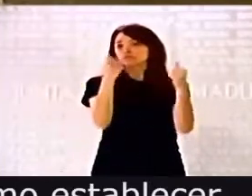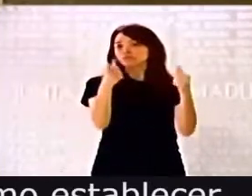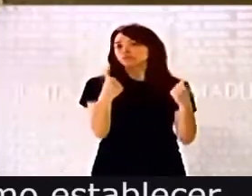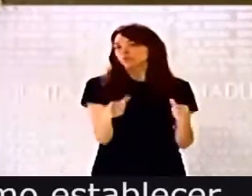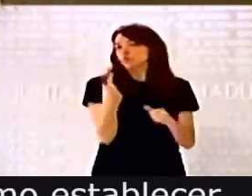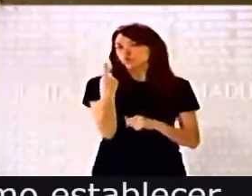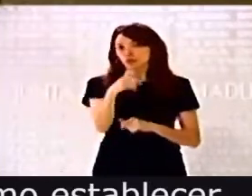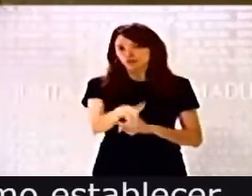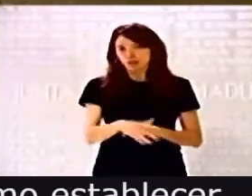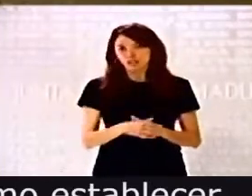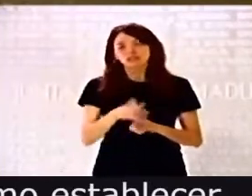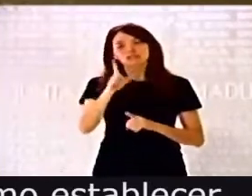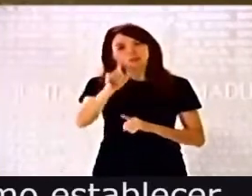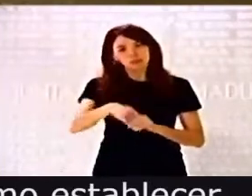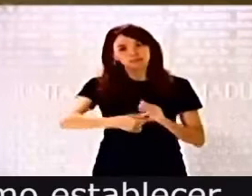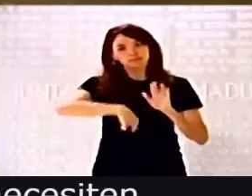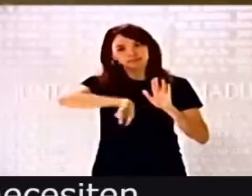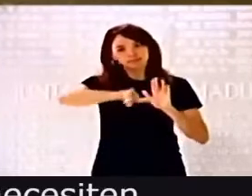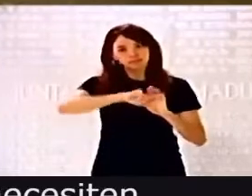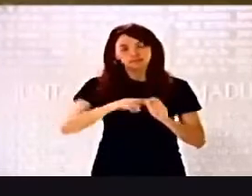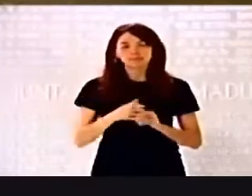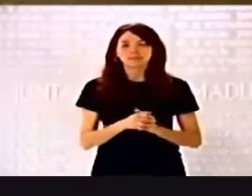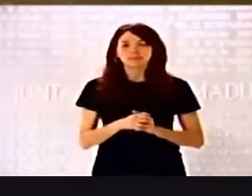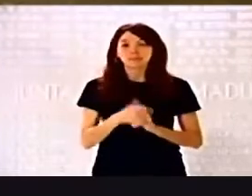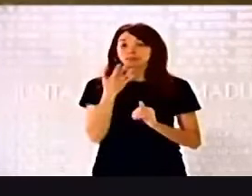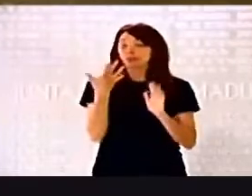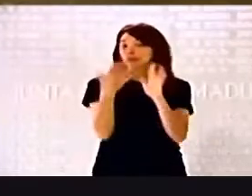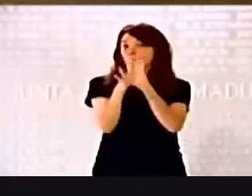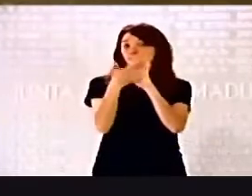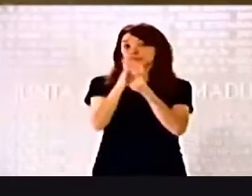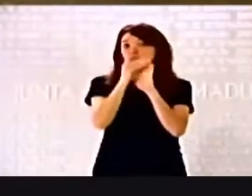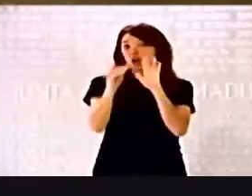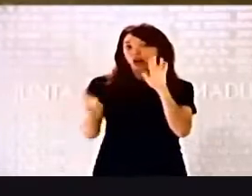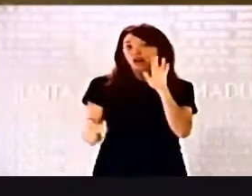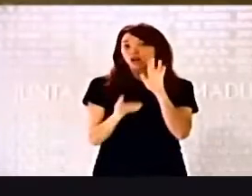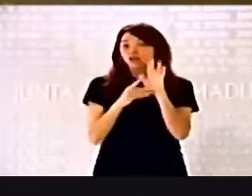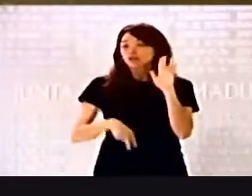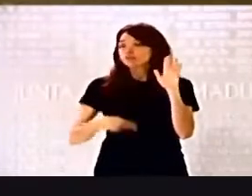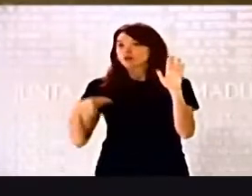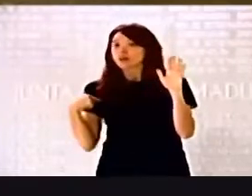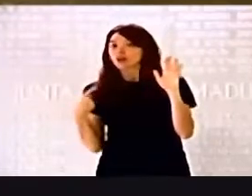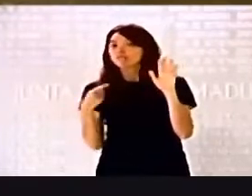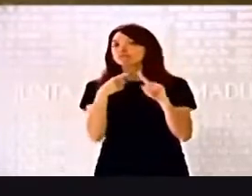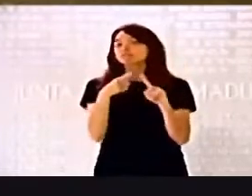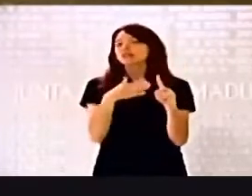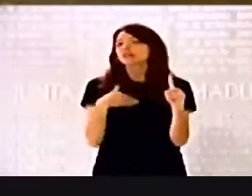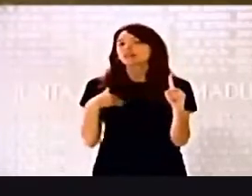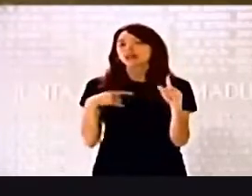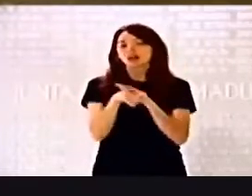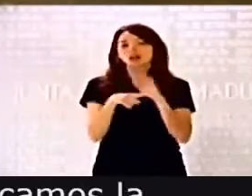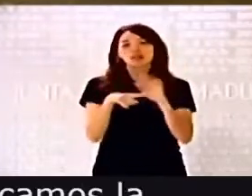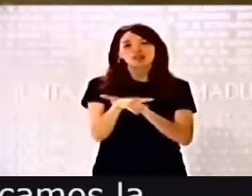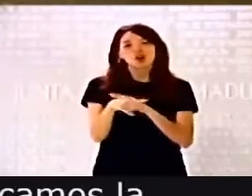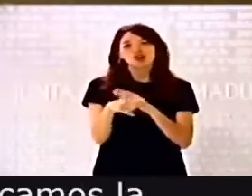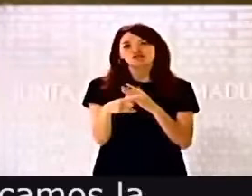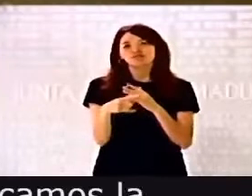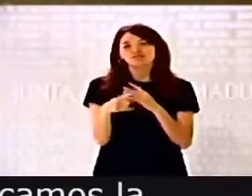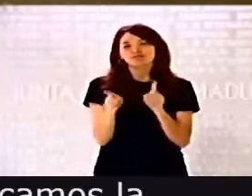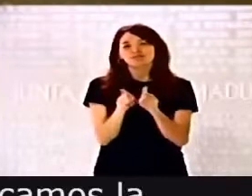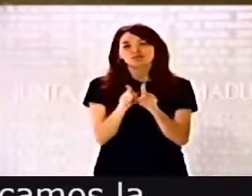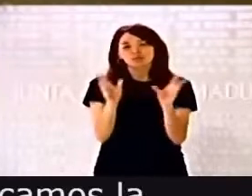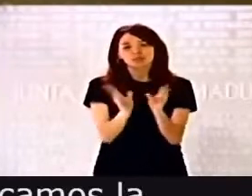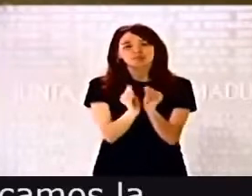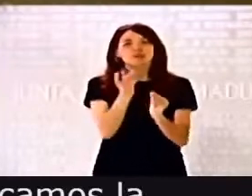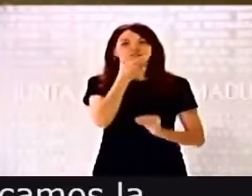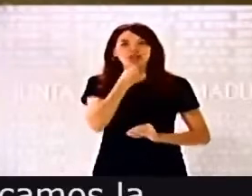Si explicamos el decreto con trazas grandes, buscamos la reducción de la burocracia, la agilización para la